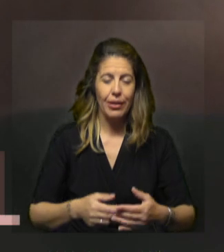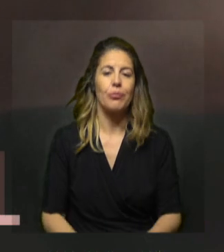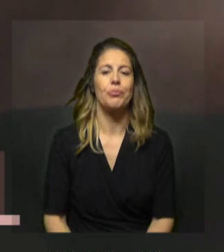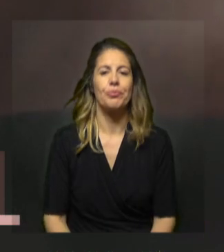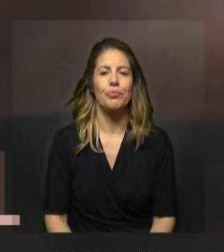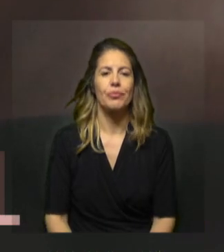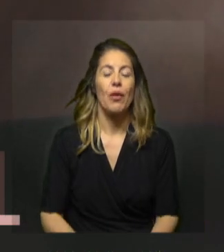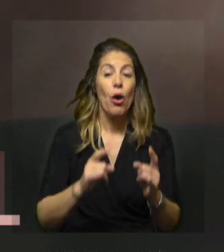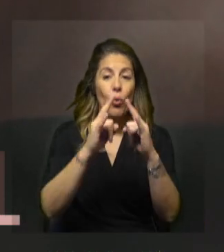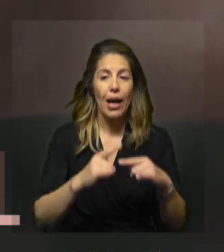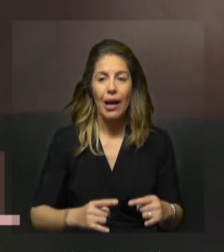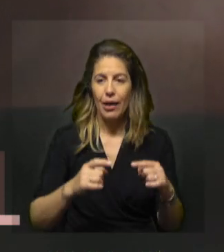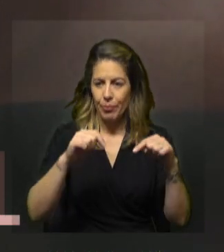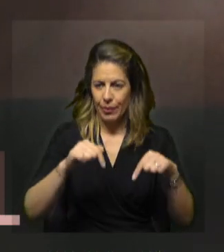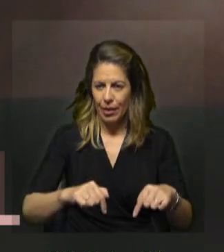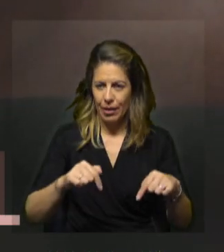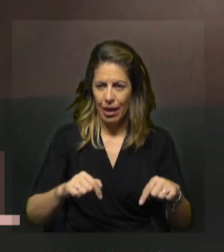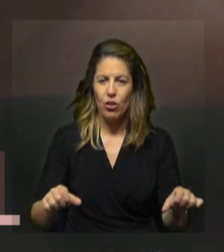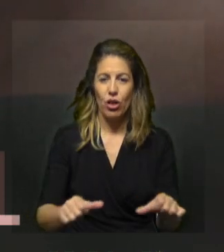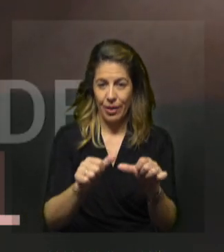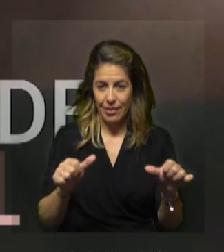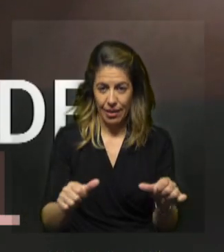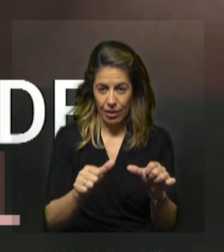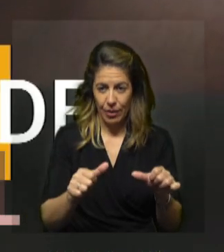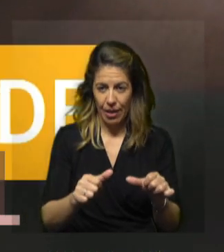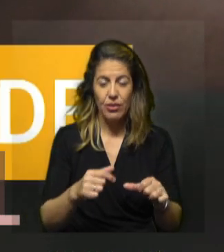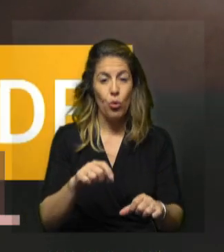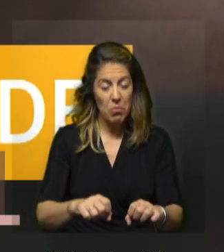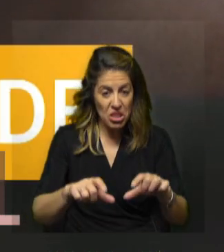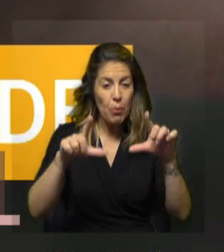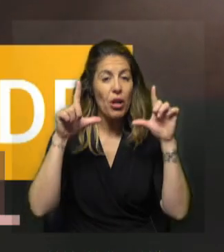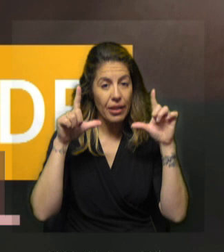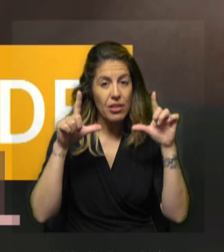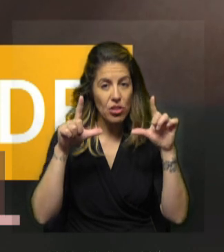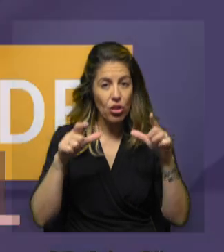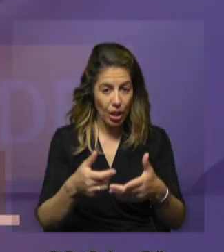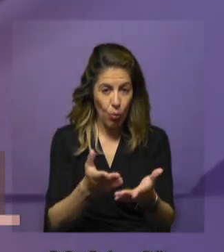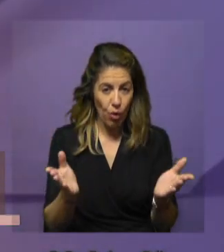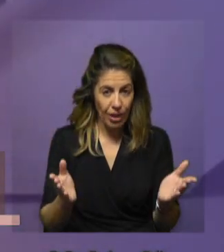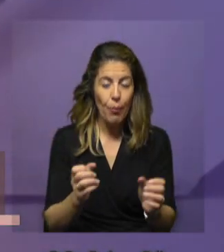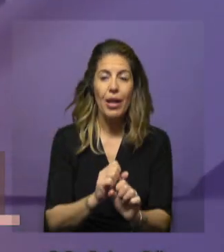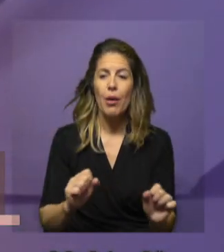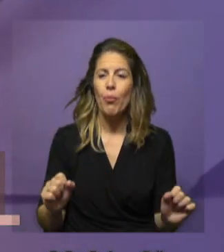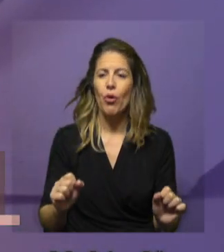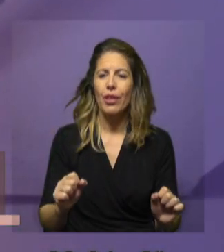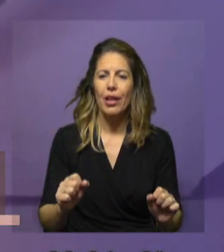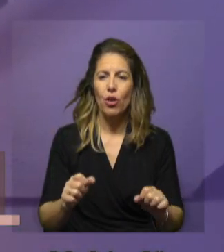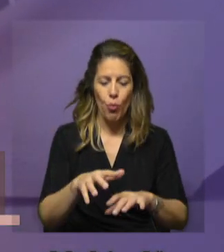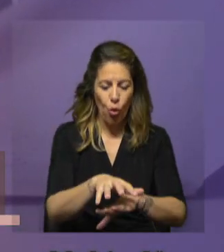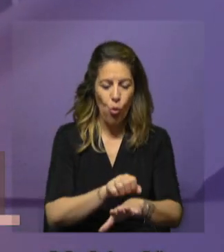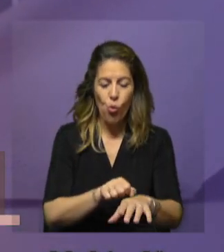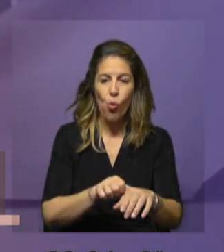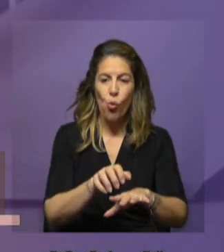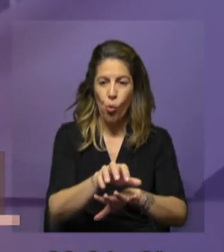acá donde se van a hacer algunas actividades. Una de ellas que me llamó mucho la atención y que creo que es bien gráfica, el que van a poder ponerse un guante e